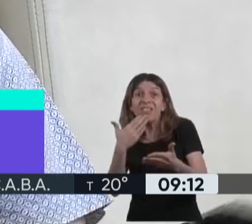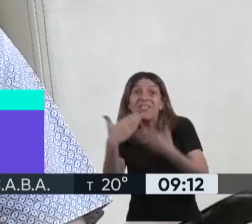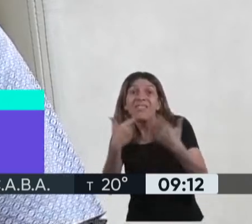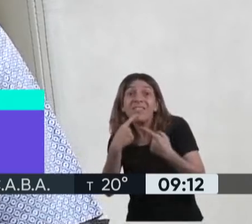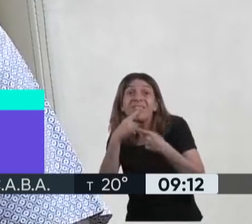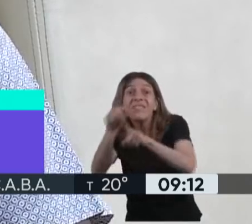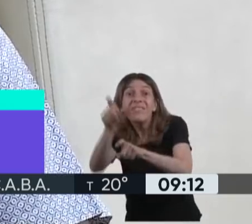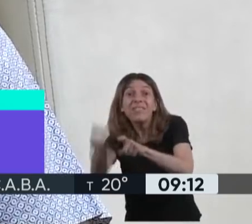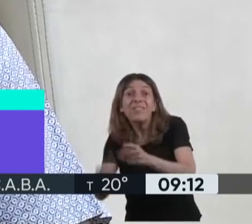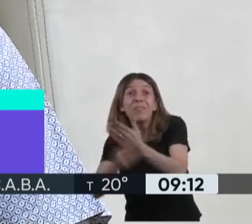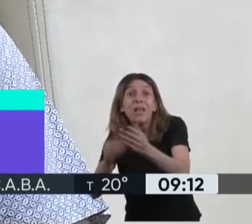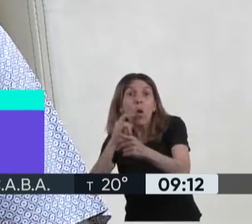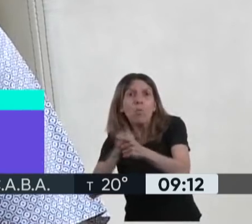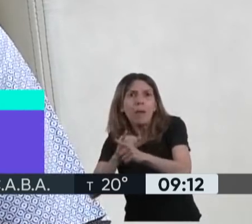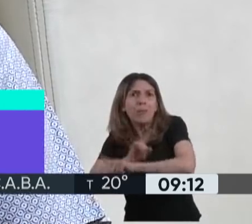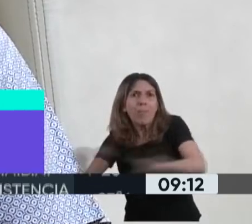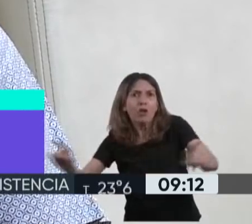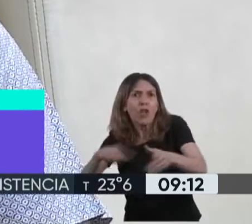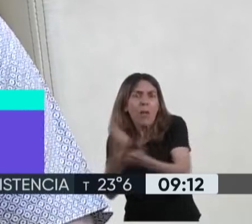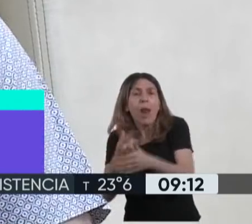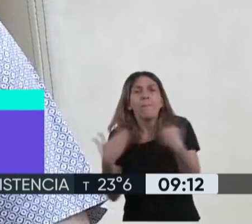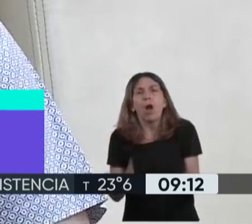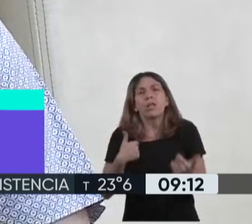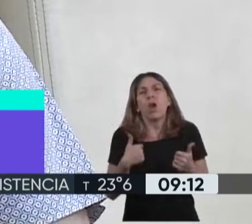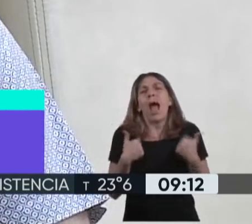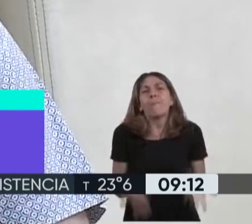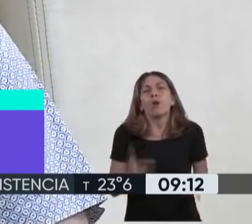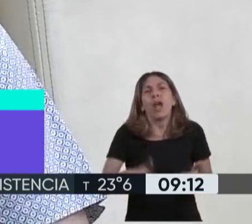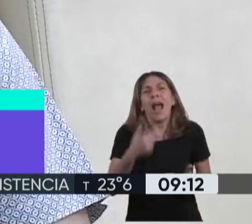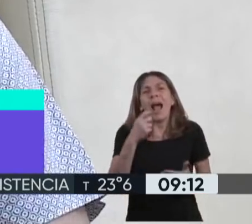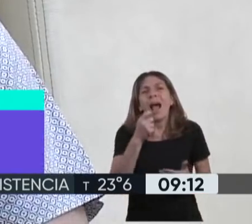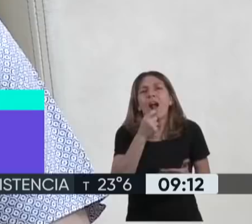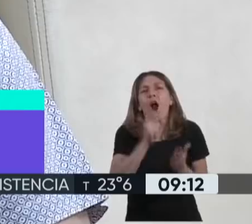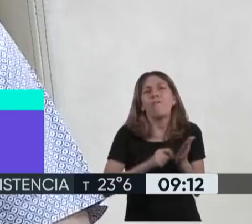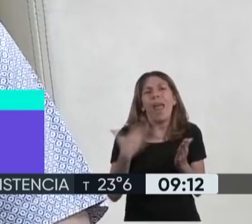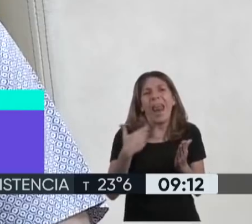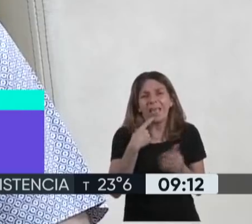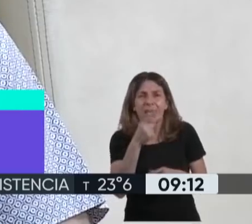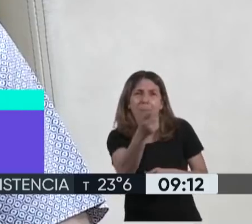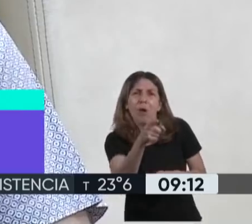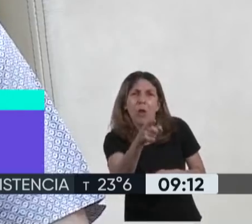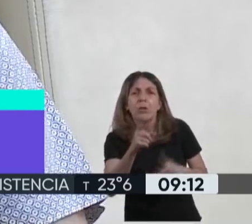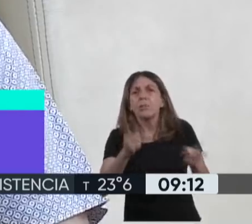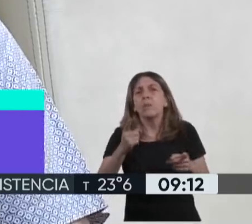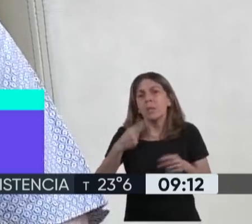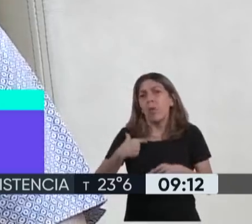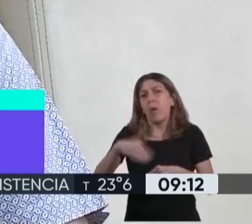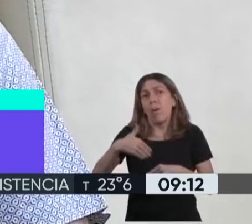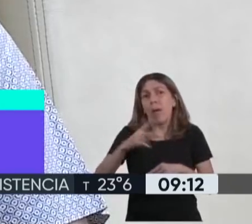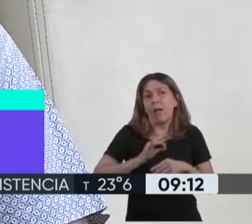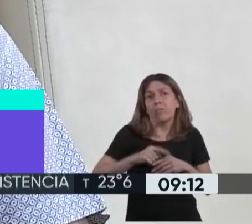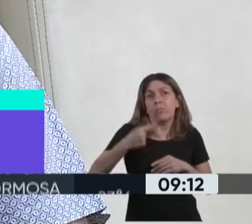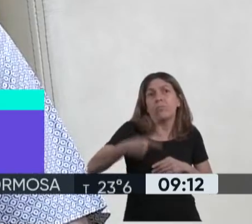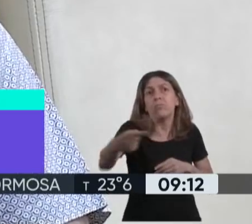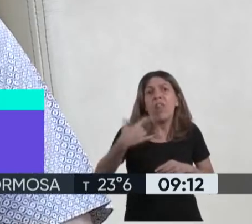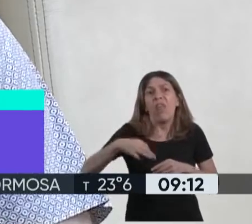eso aprovecho la oportunidad de la conferencia. A 2 meses de que Argentina tenga que pagar los vencimientos de deuda, o al menos uno de ellos con